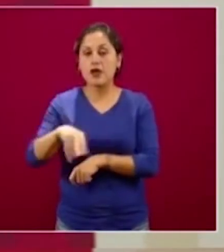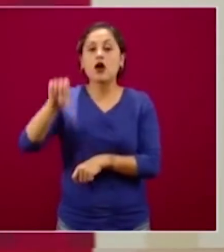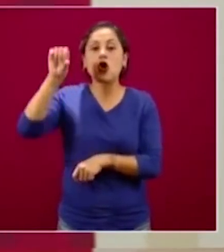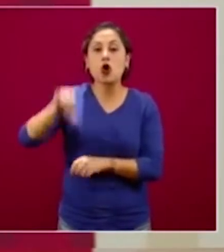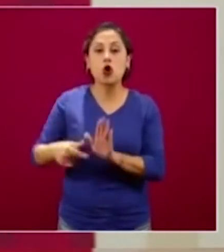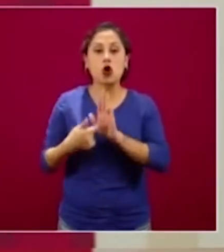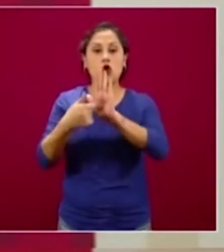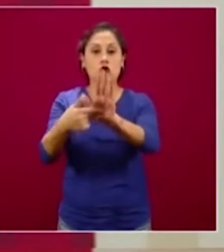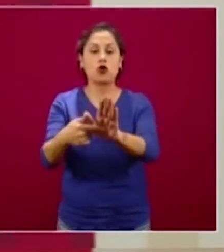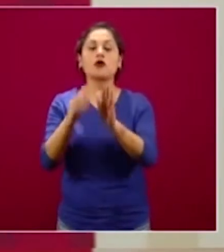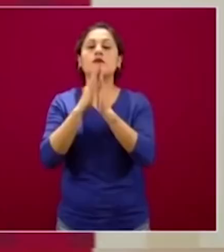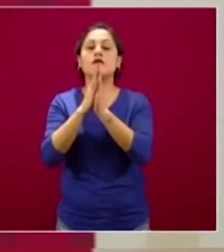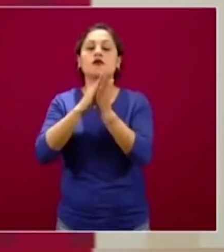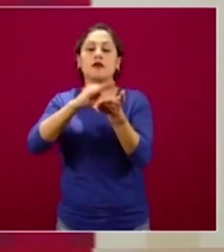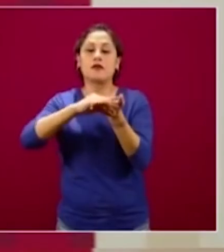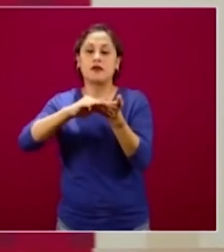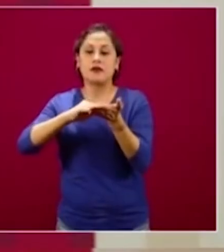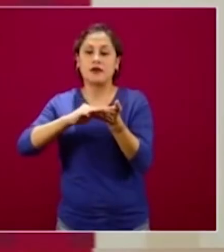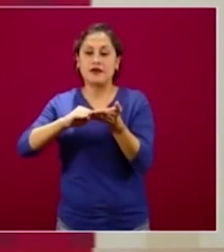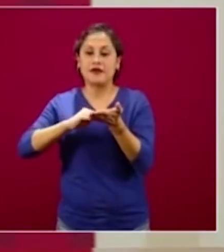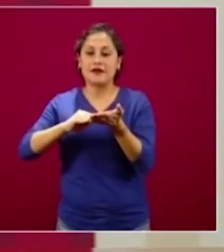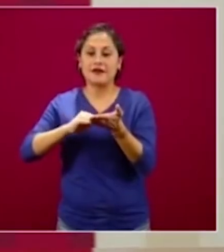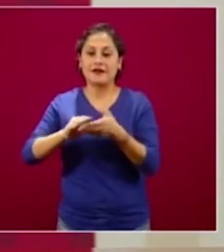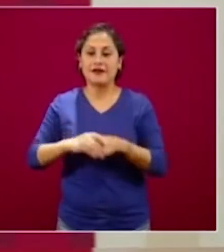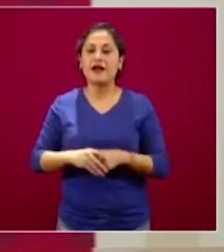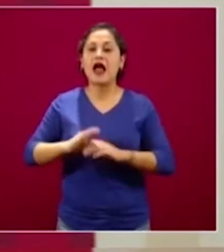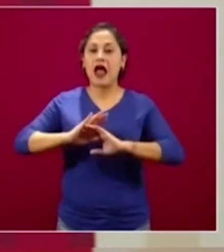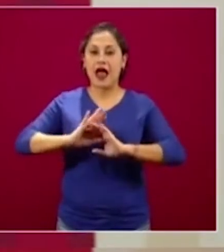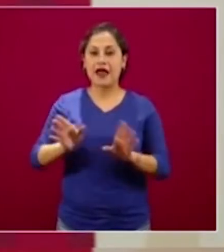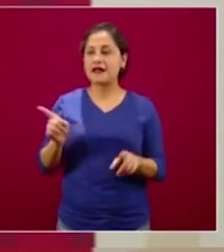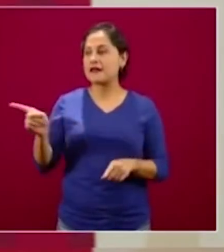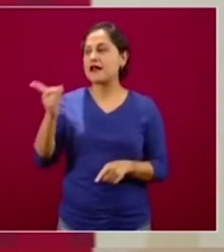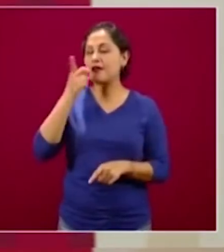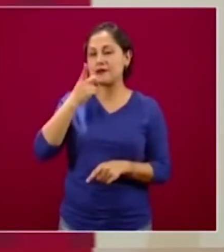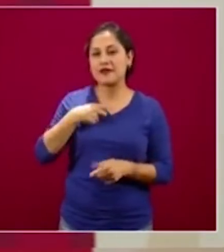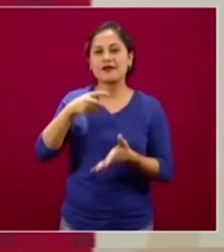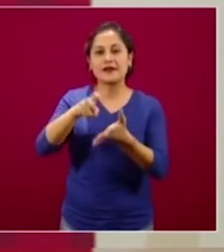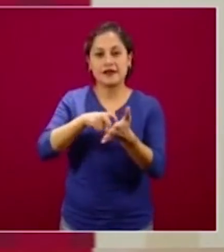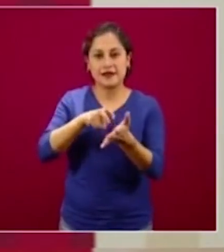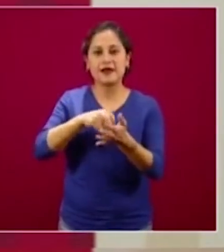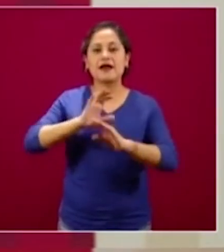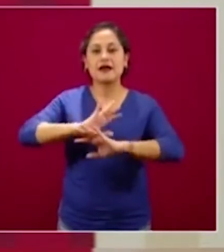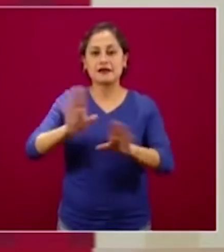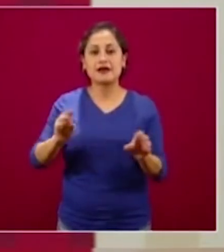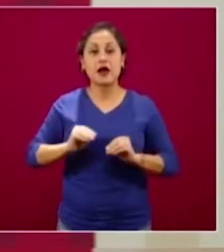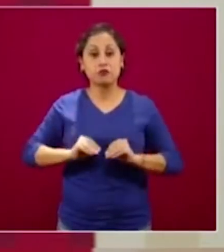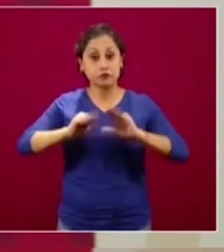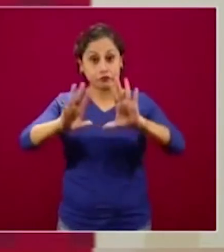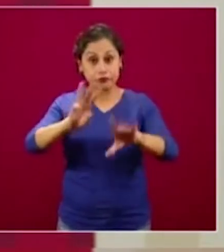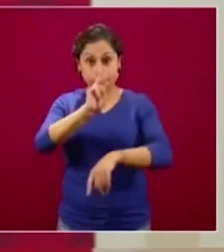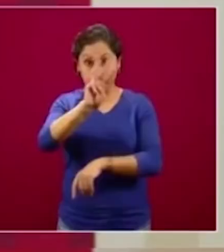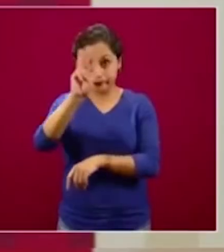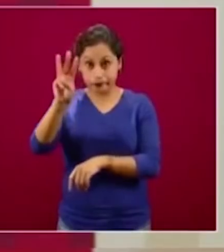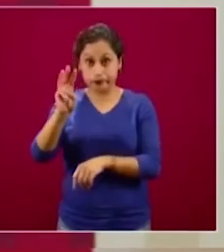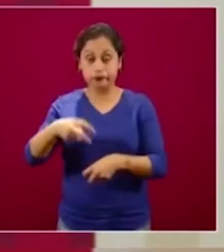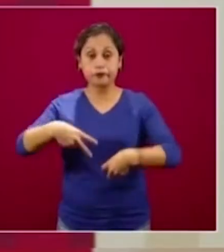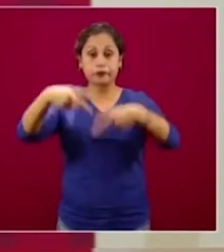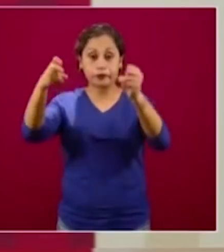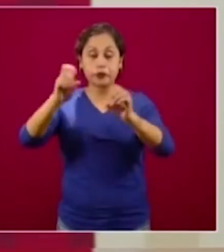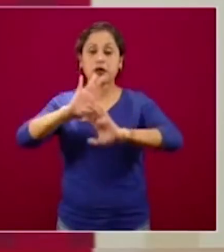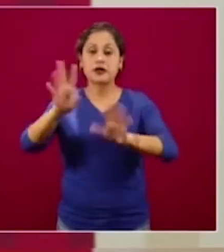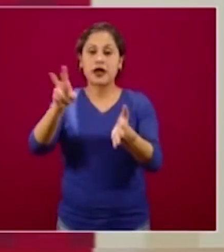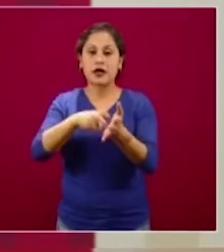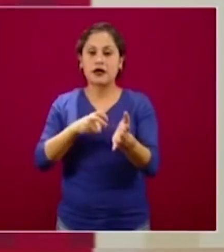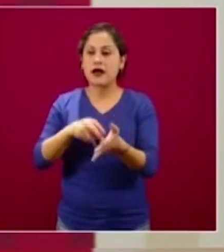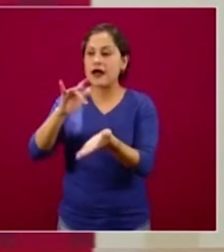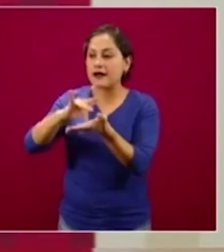De su mente. Okay. Ya se corrigió para la versión que va a quedar publicada, la versión que estará en el sitio web. Gracias, Araceli, por